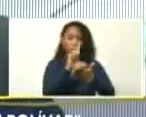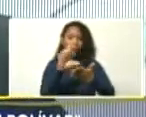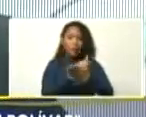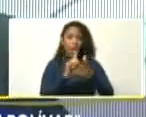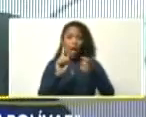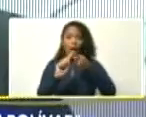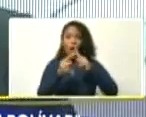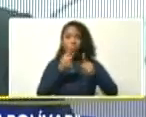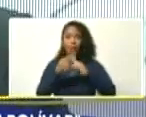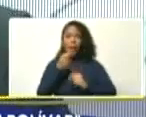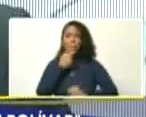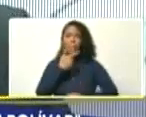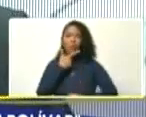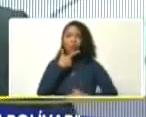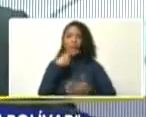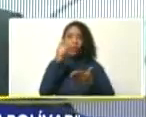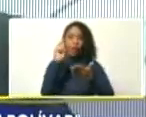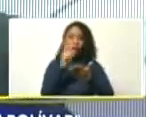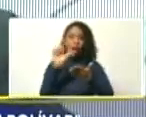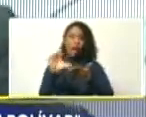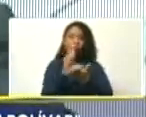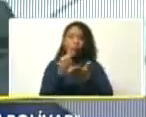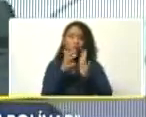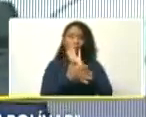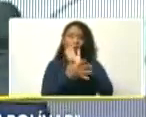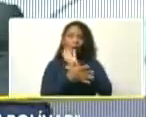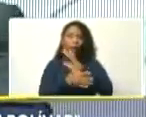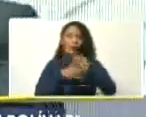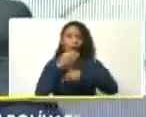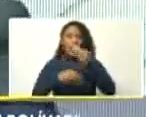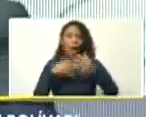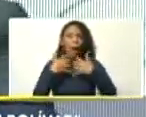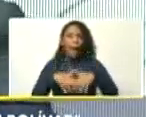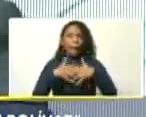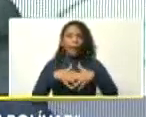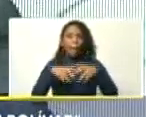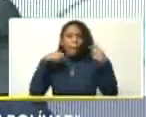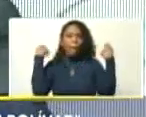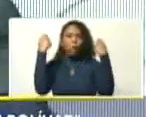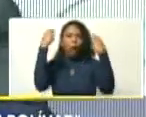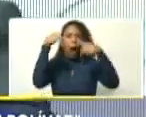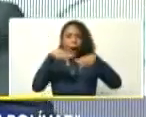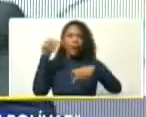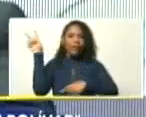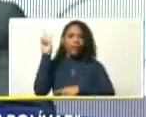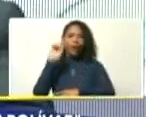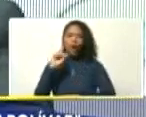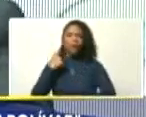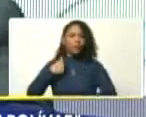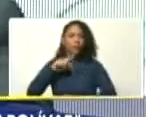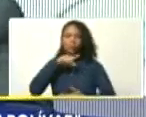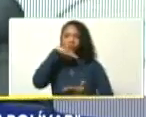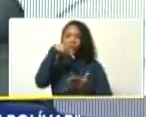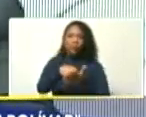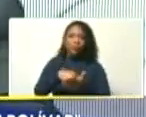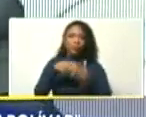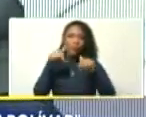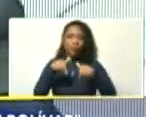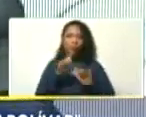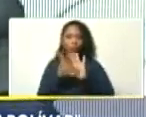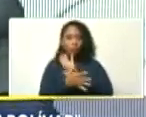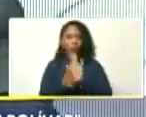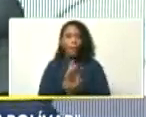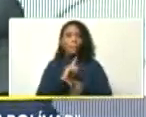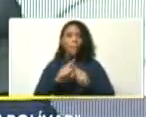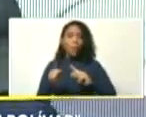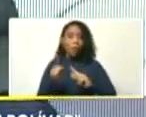espíritu, que gerenciaba una empresa muy popular en Venezuela, no tengo por qué nombrarla, se